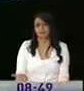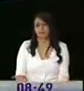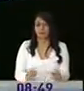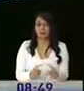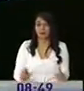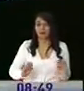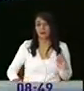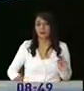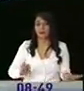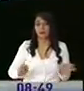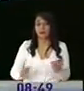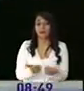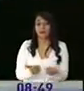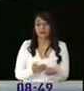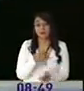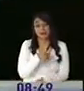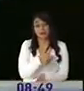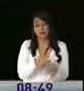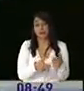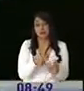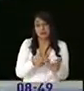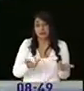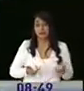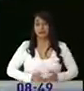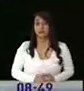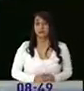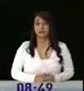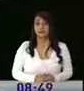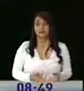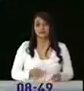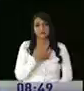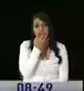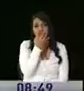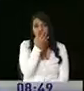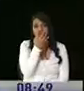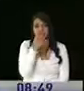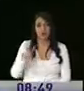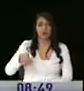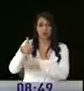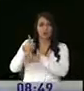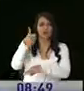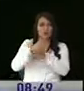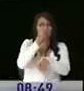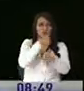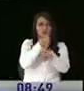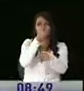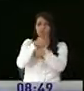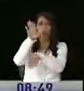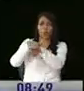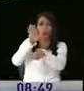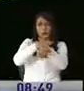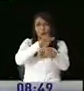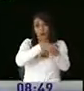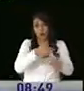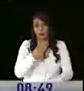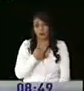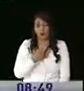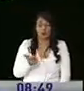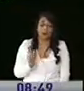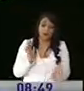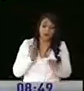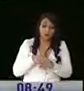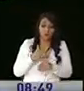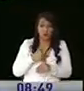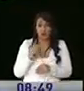sea Ahí las consecuencias y claro las iras va contra todas las autoridades Porque ahí sí Nosotros somos angelitos y